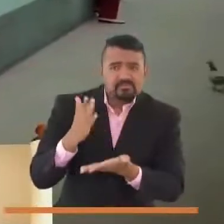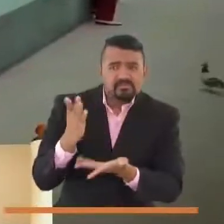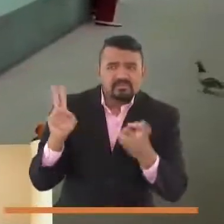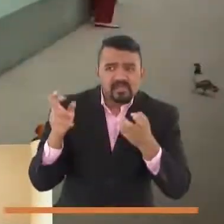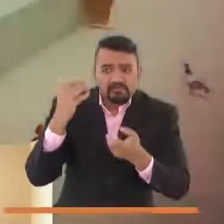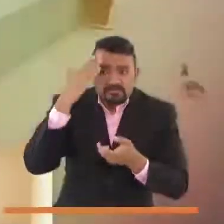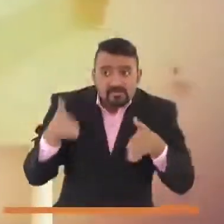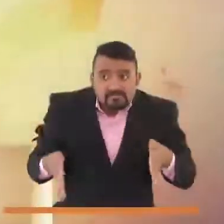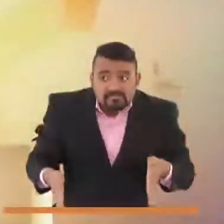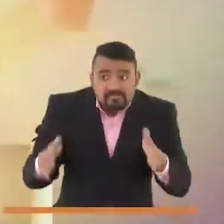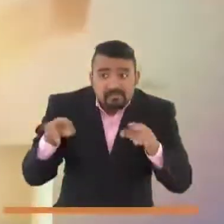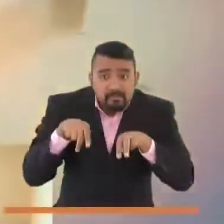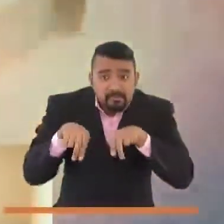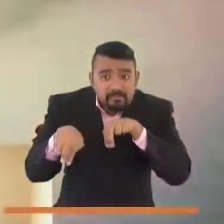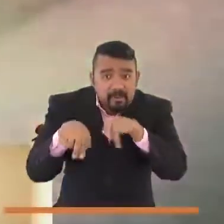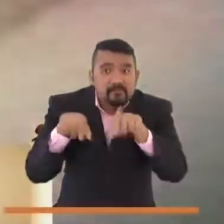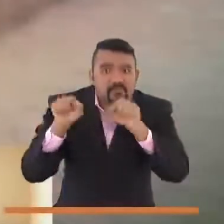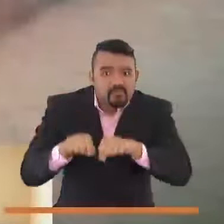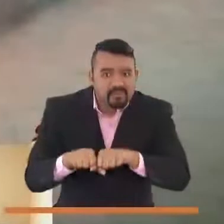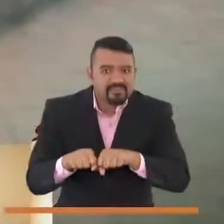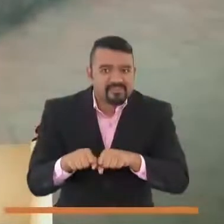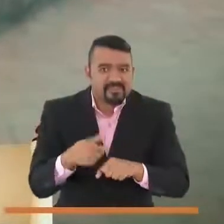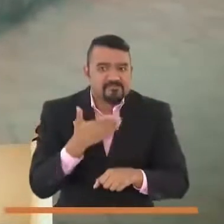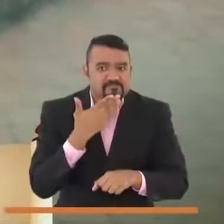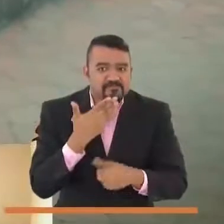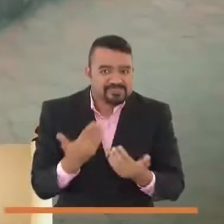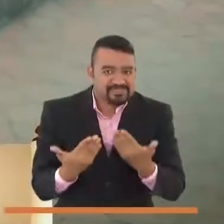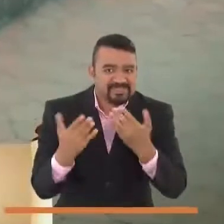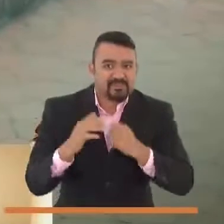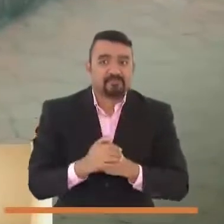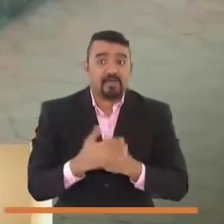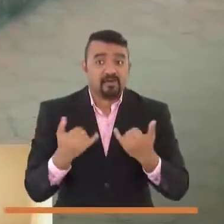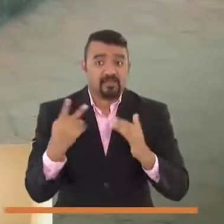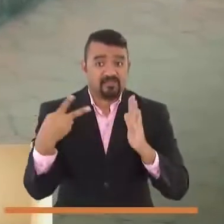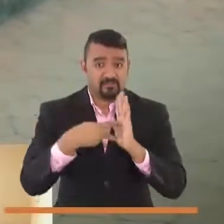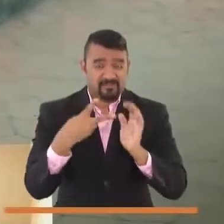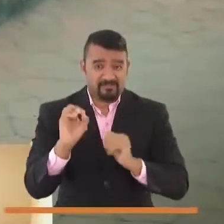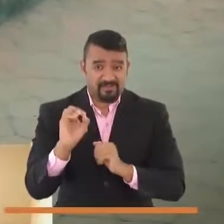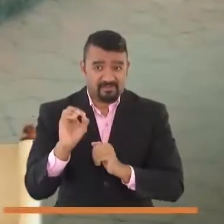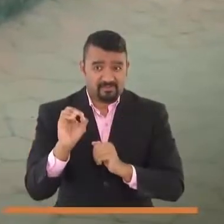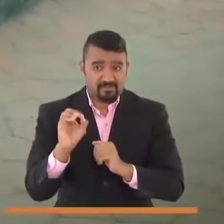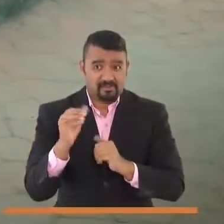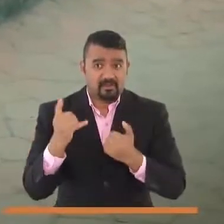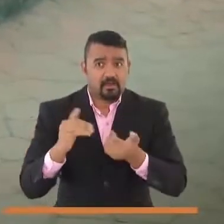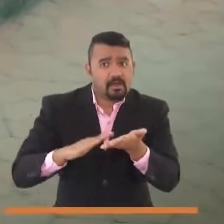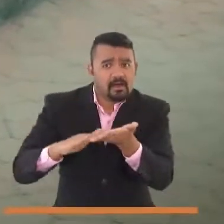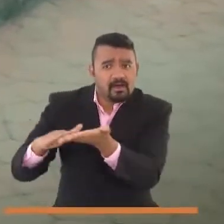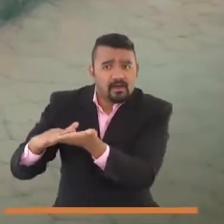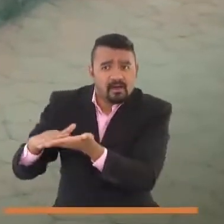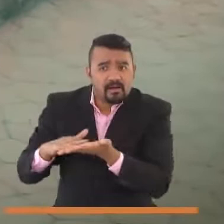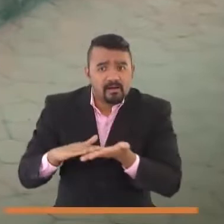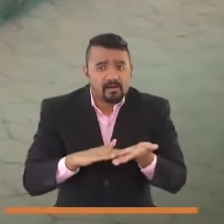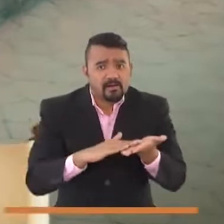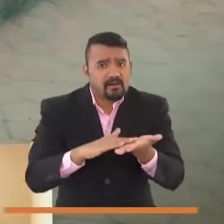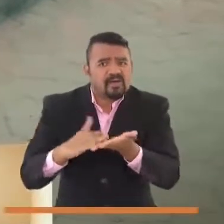hay en el centro del municipio de Envigado. Durante el año 2020 y gracias a un proceso de renovación urbana, este